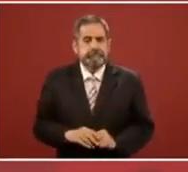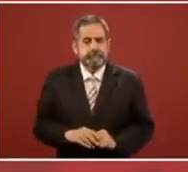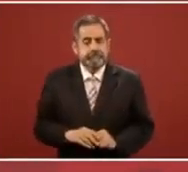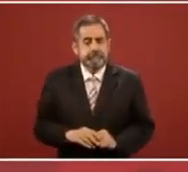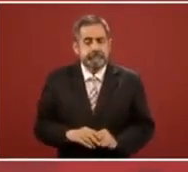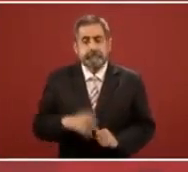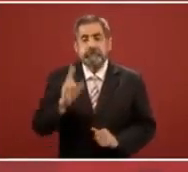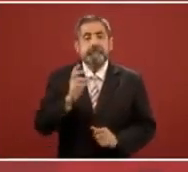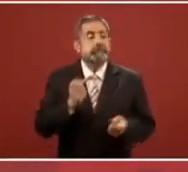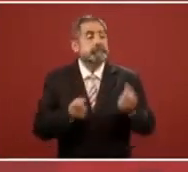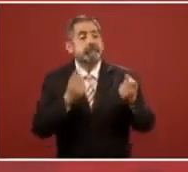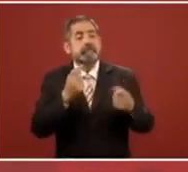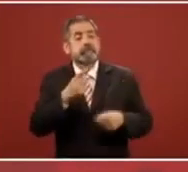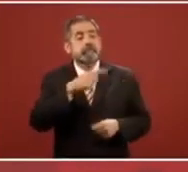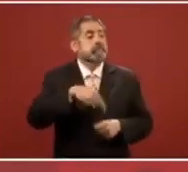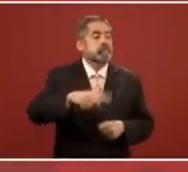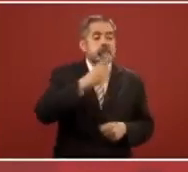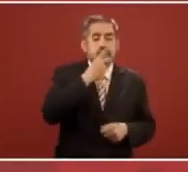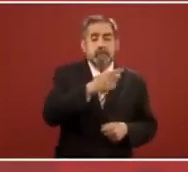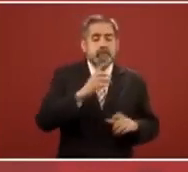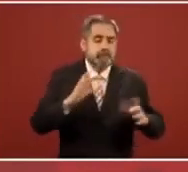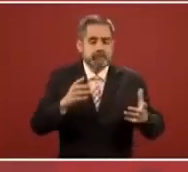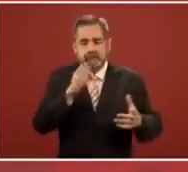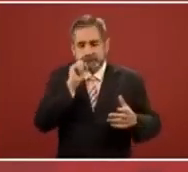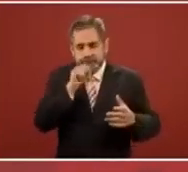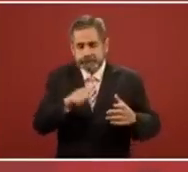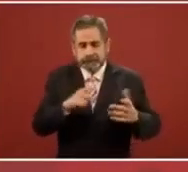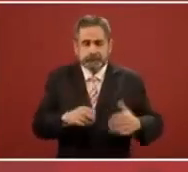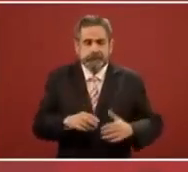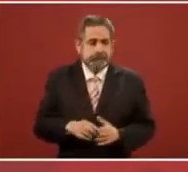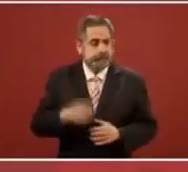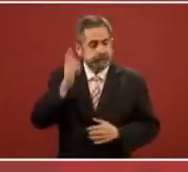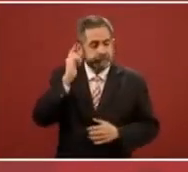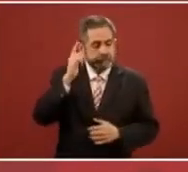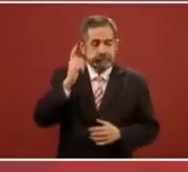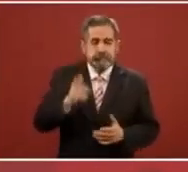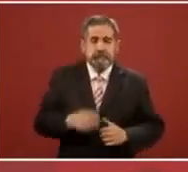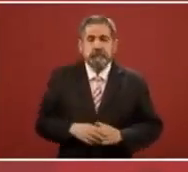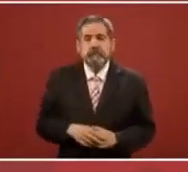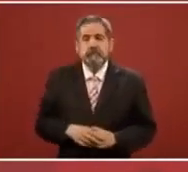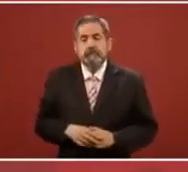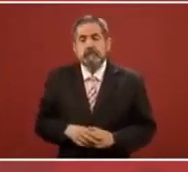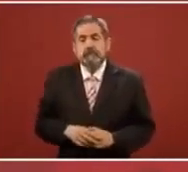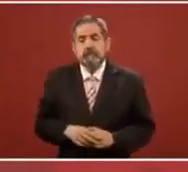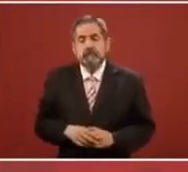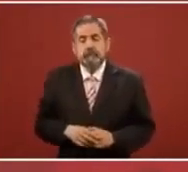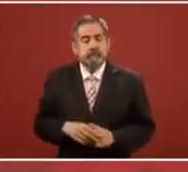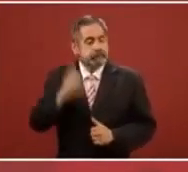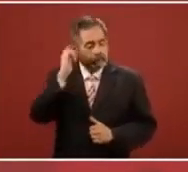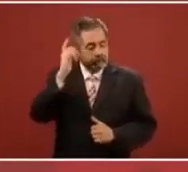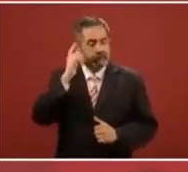Hay quienes dicen también, ojalá y me hagan